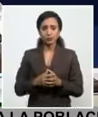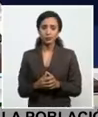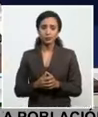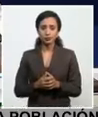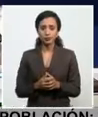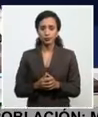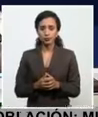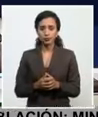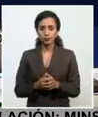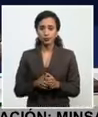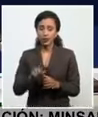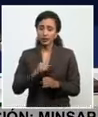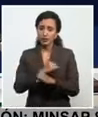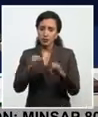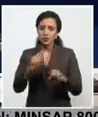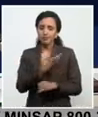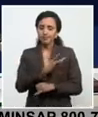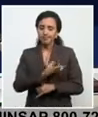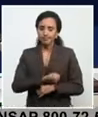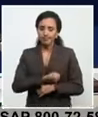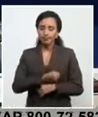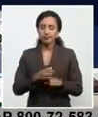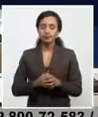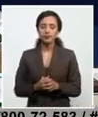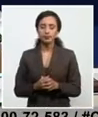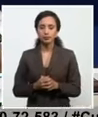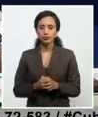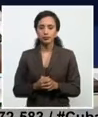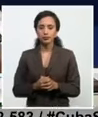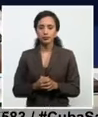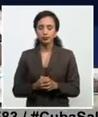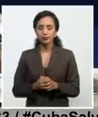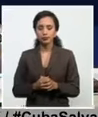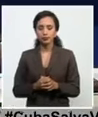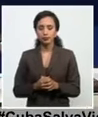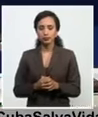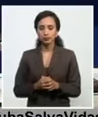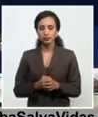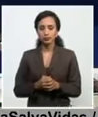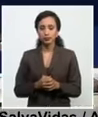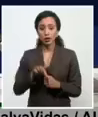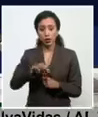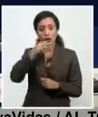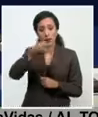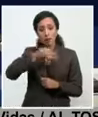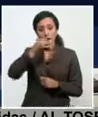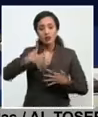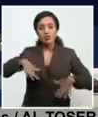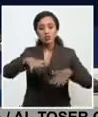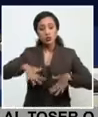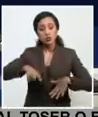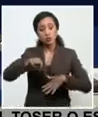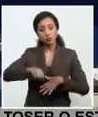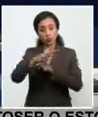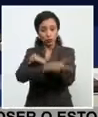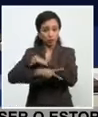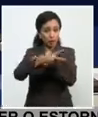esta desagradable noticia. Vamos a referirnos a la situación en nuestro país en